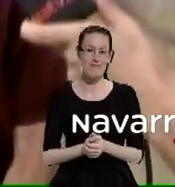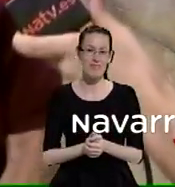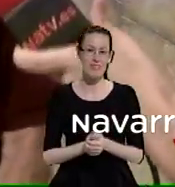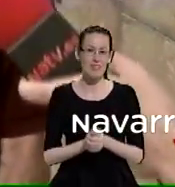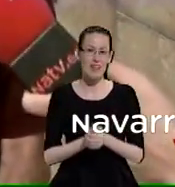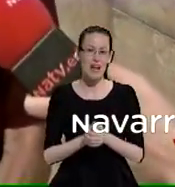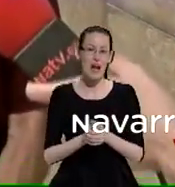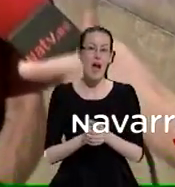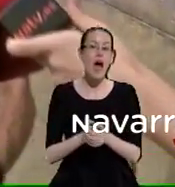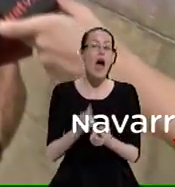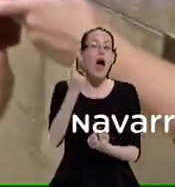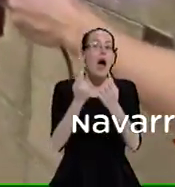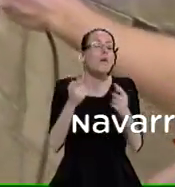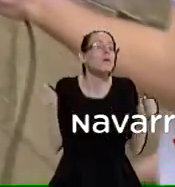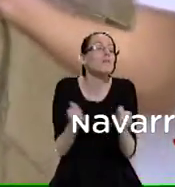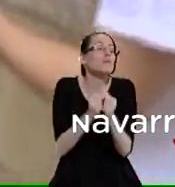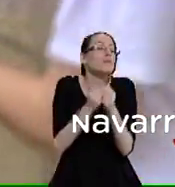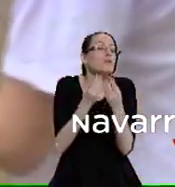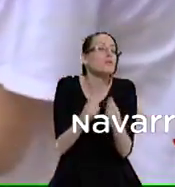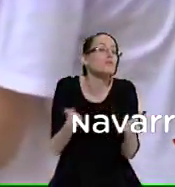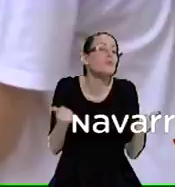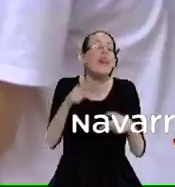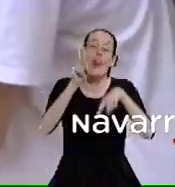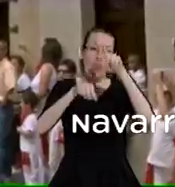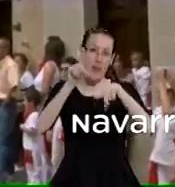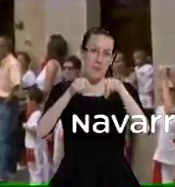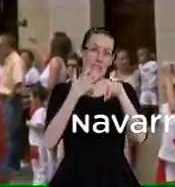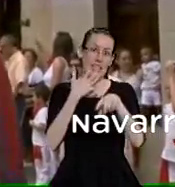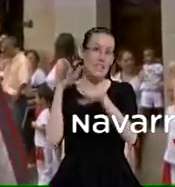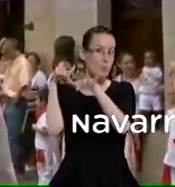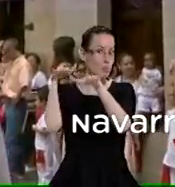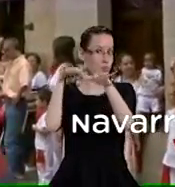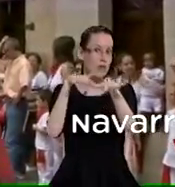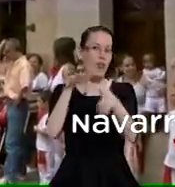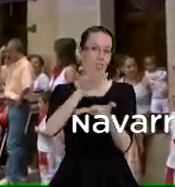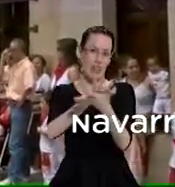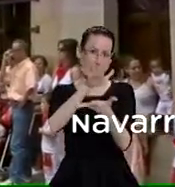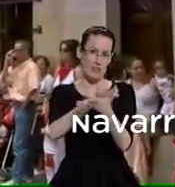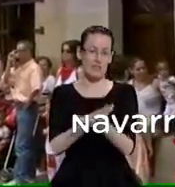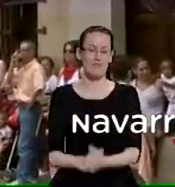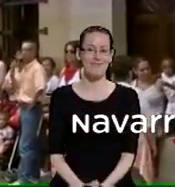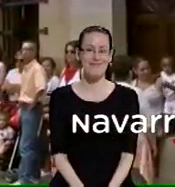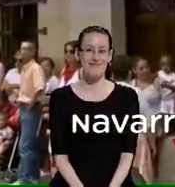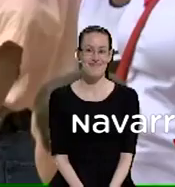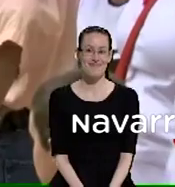con más chispa y otras, las marchas o las procesiones, hay que tocar despacito.